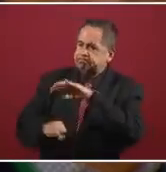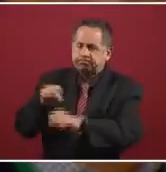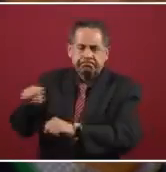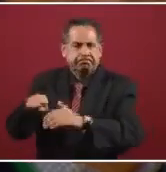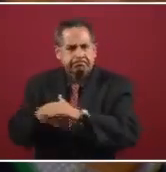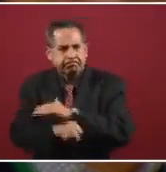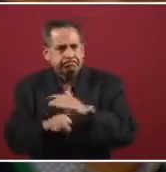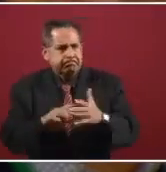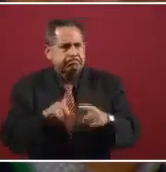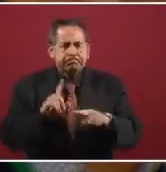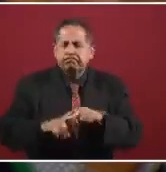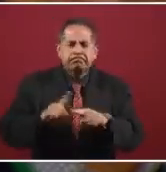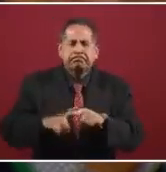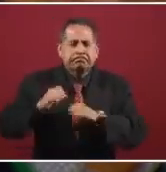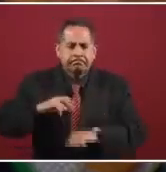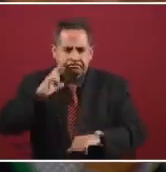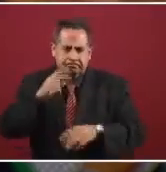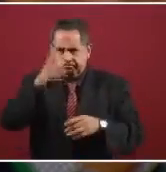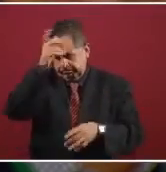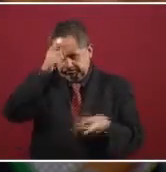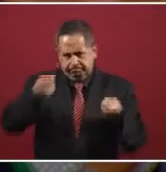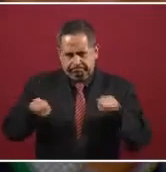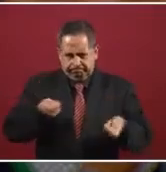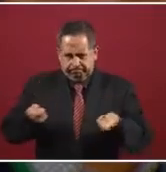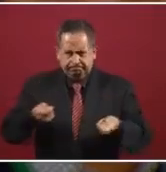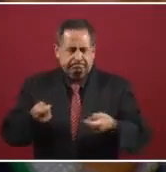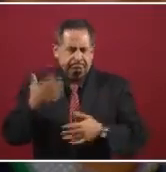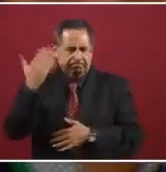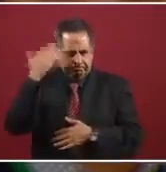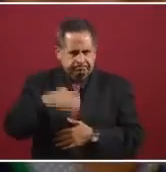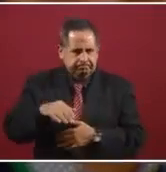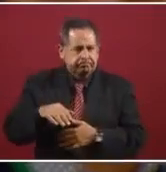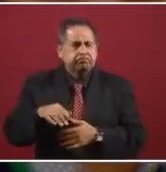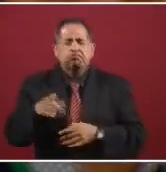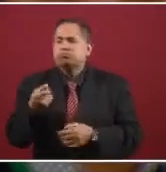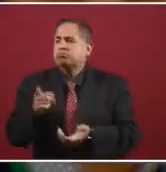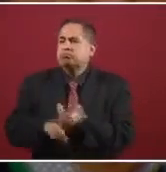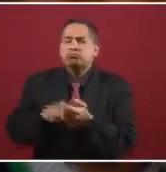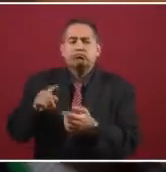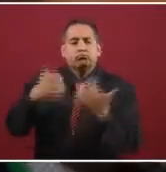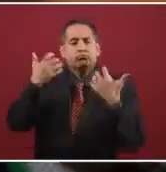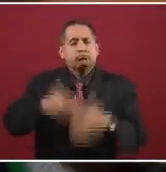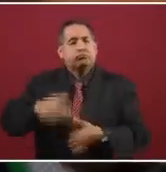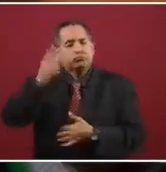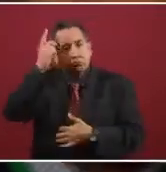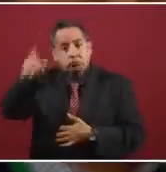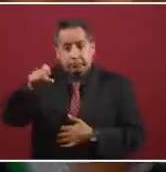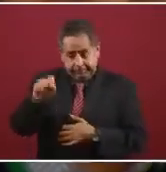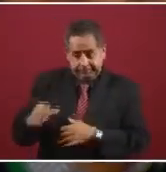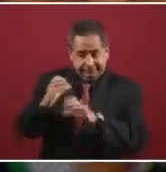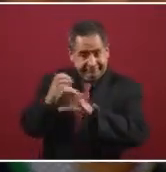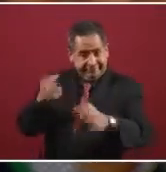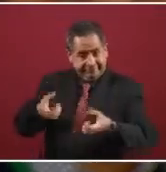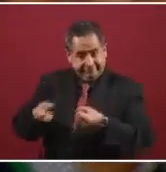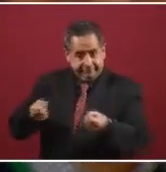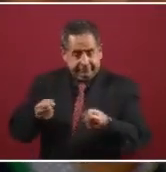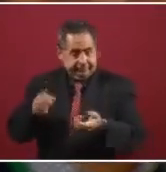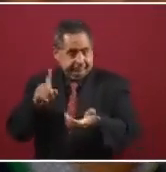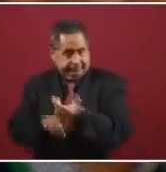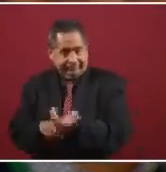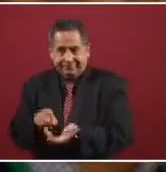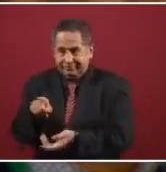que generalmente son a los choferes, pero también hablaba usted de los de empresarios, los dueños de las firmas